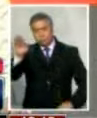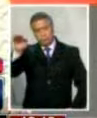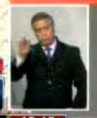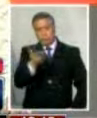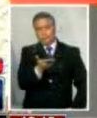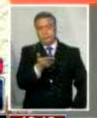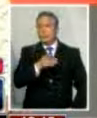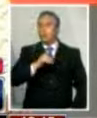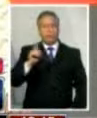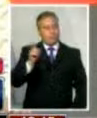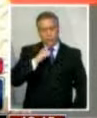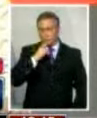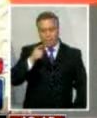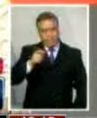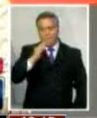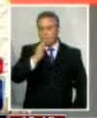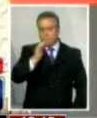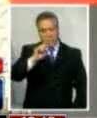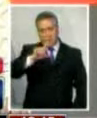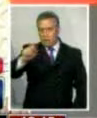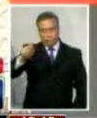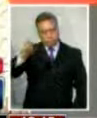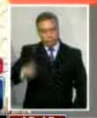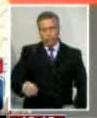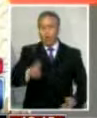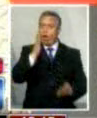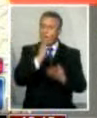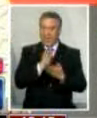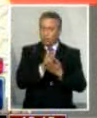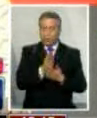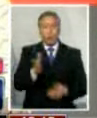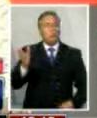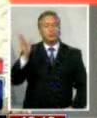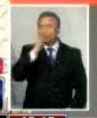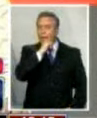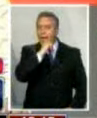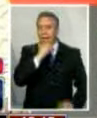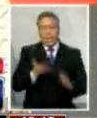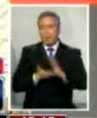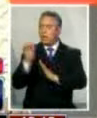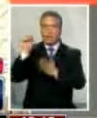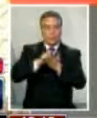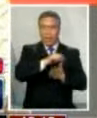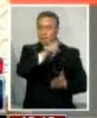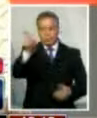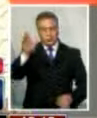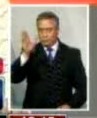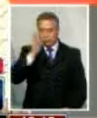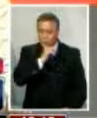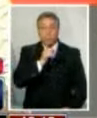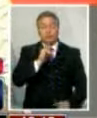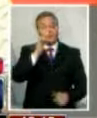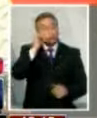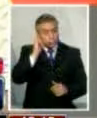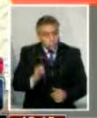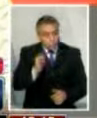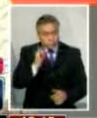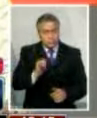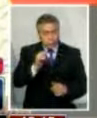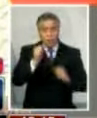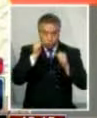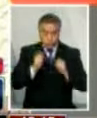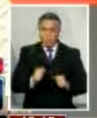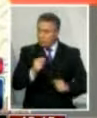es obligatorio, tal cual está ahora. No existe apelación, lo que sí existe es una posibilidad de, para